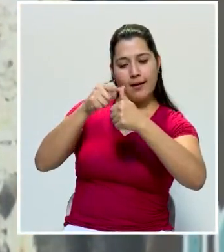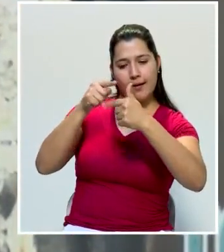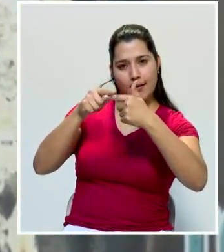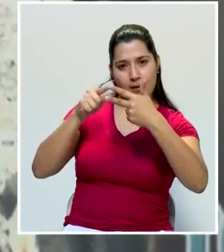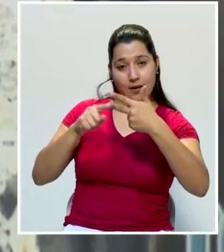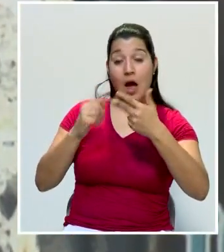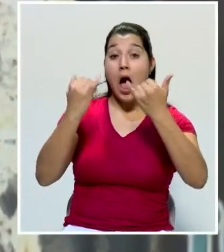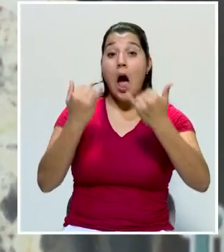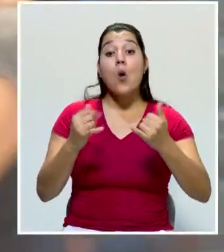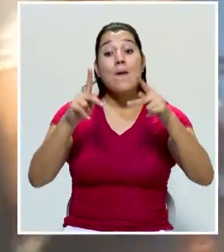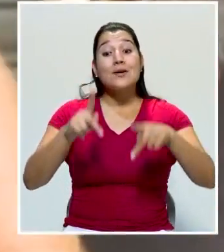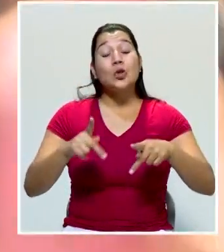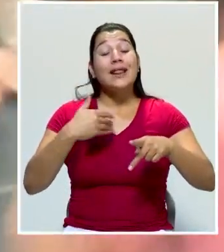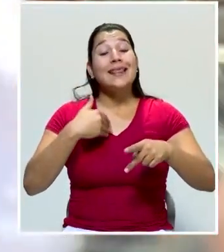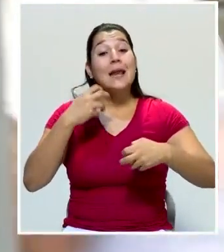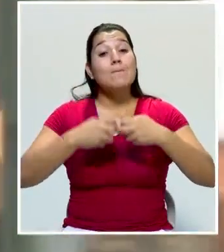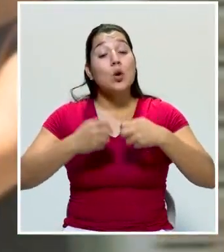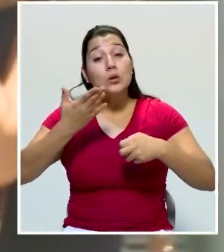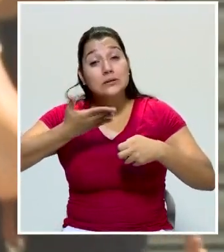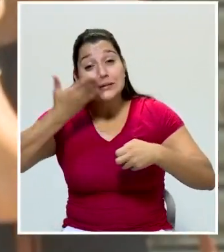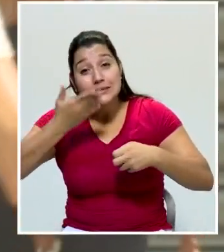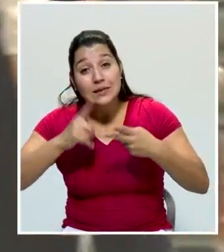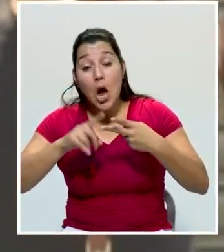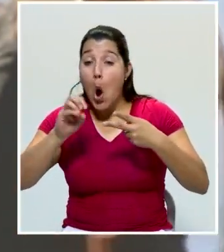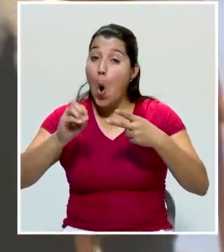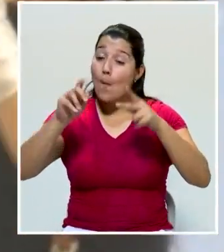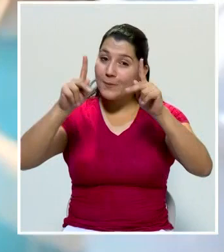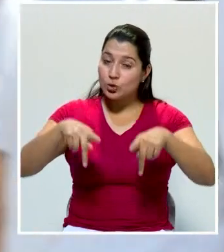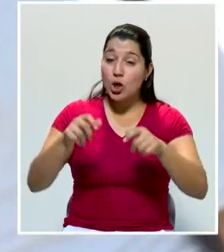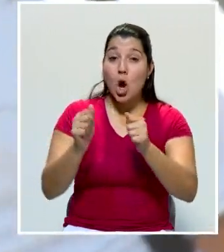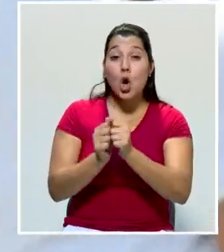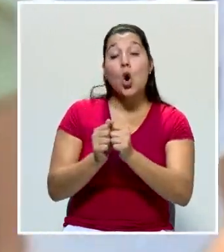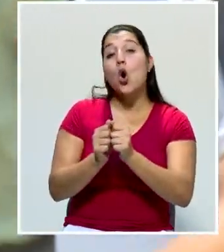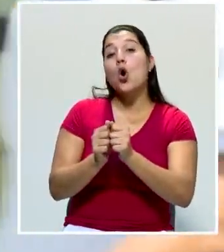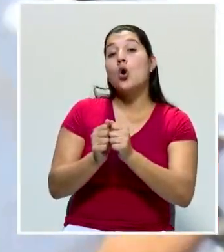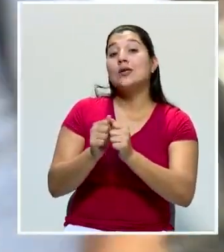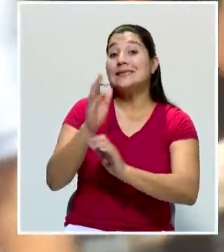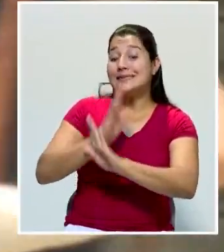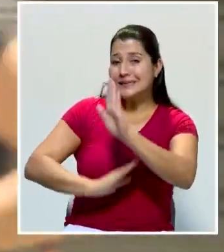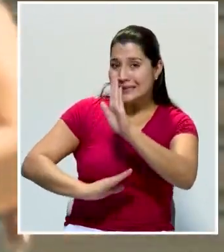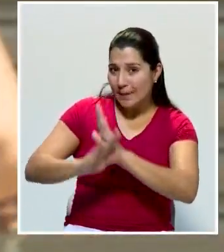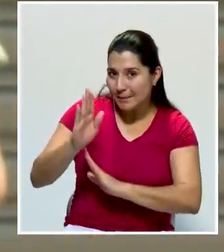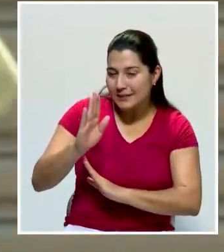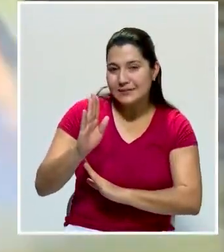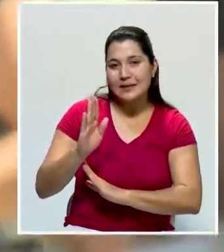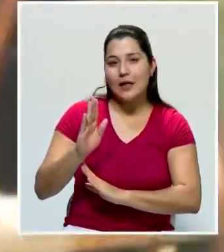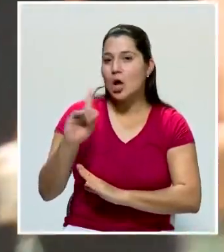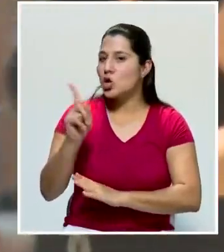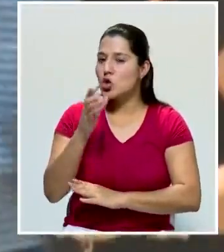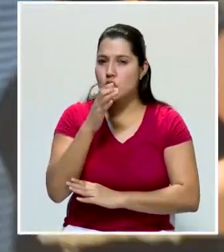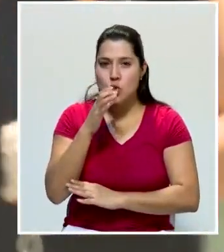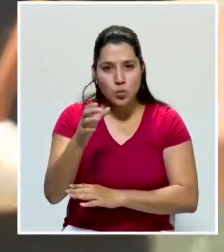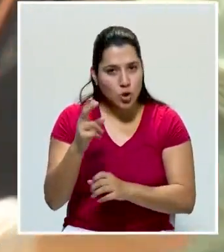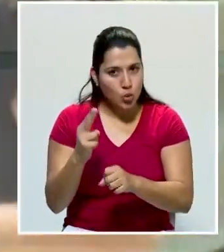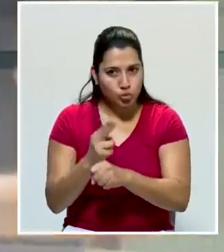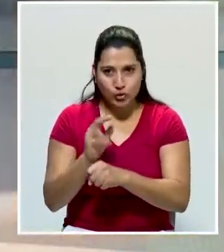problemas respiratorios o personas con capacidad disminuida, no se recomienda el uso de dichas